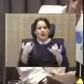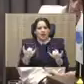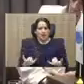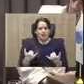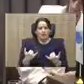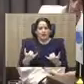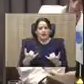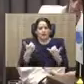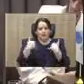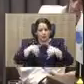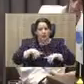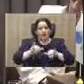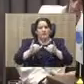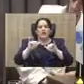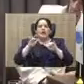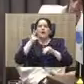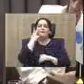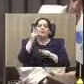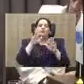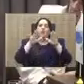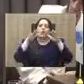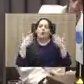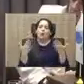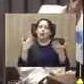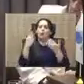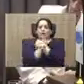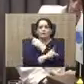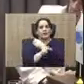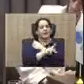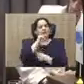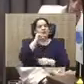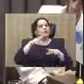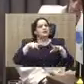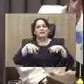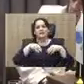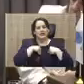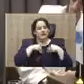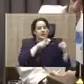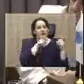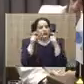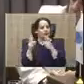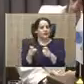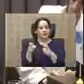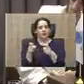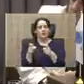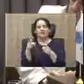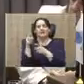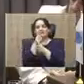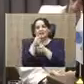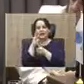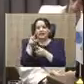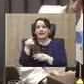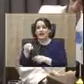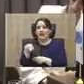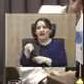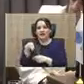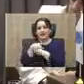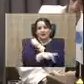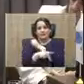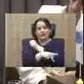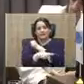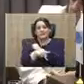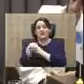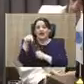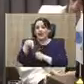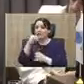de escáneres tan necesarios en nuestro país. La historia no termina ahí. En el 2019, la empresa que tenía a cargo la donación de los